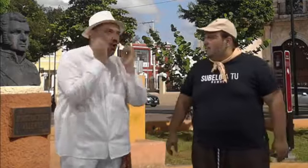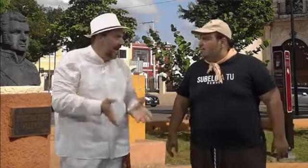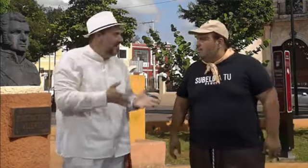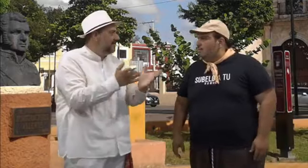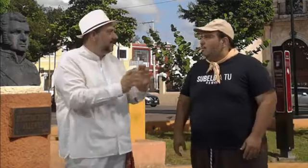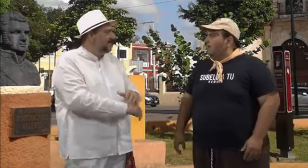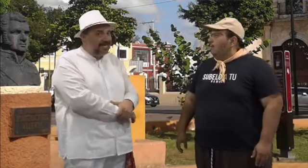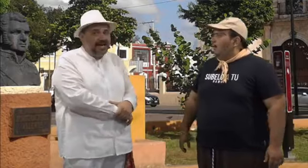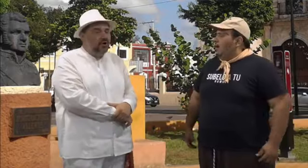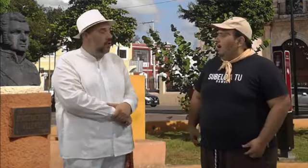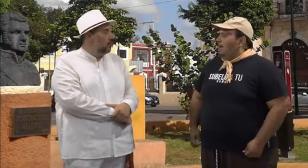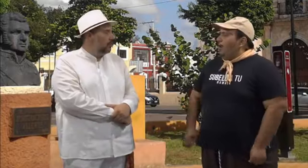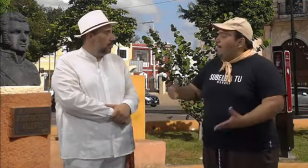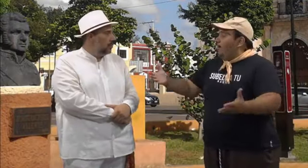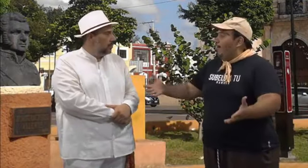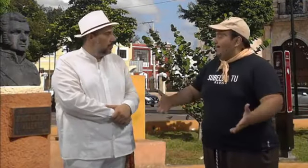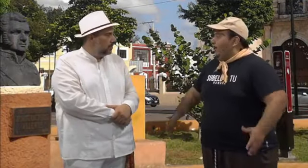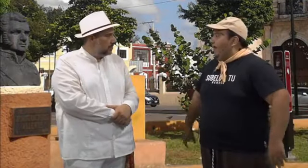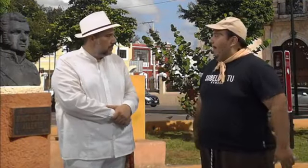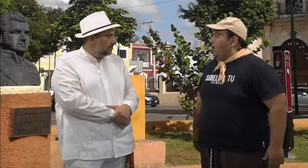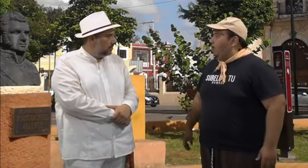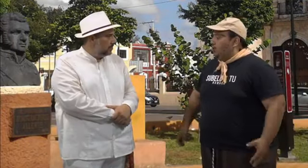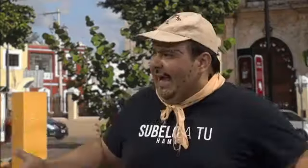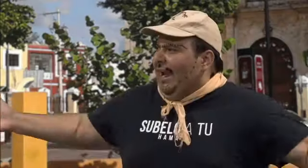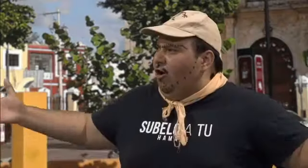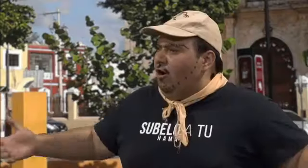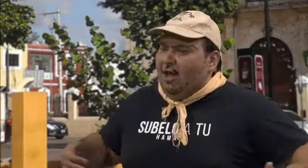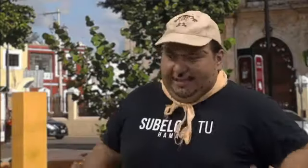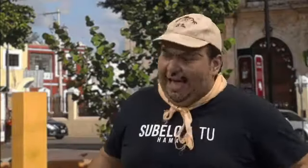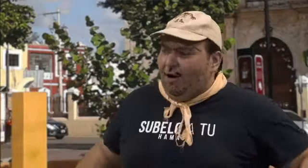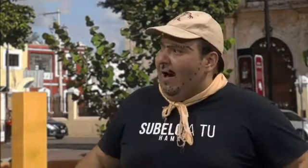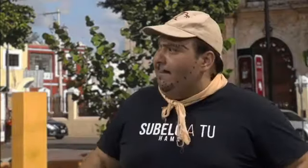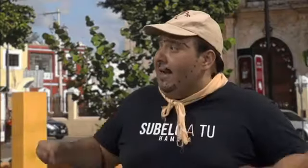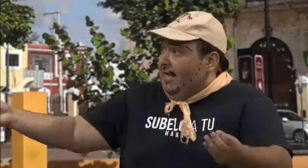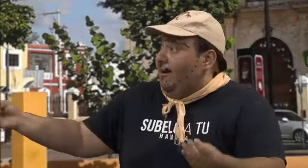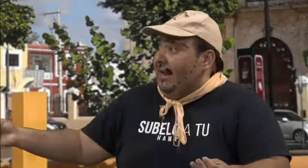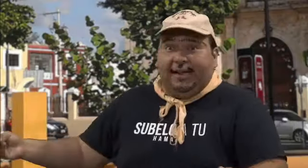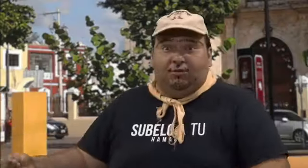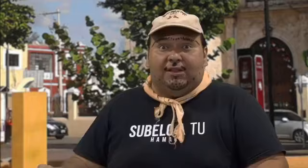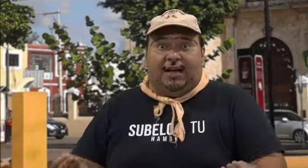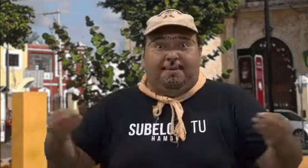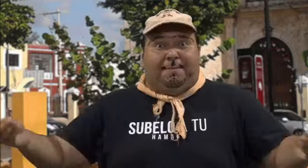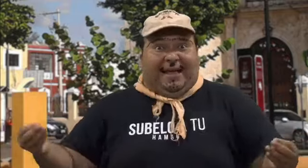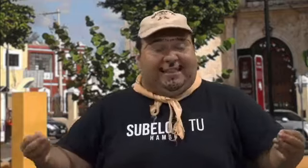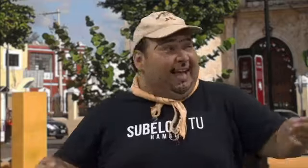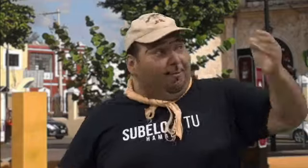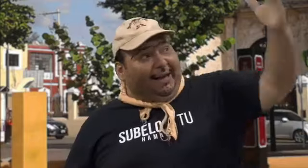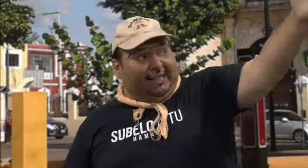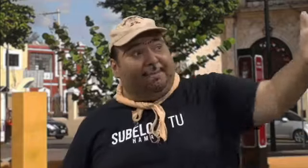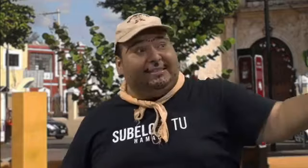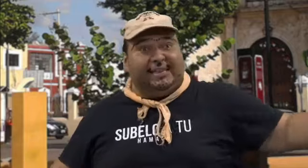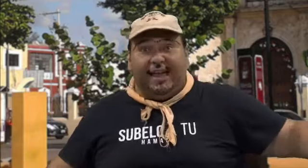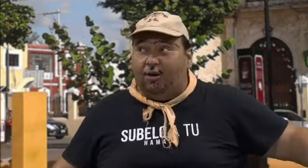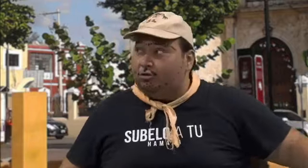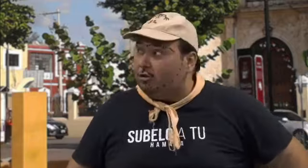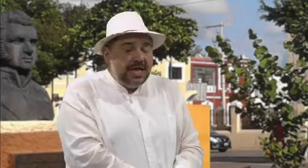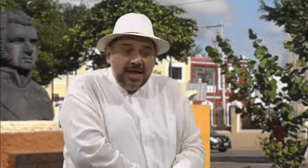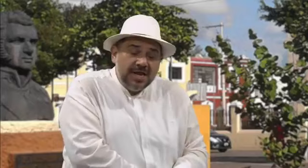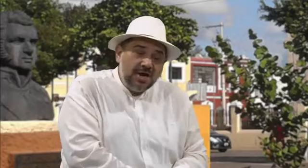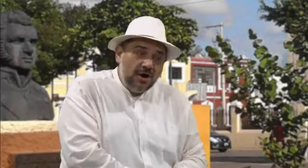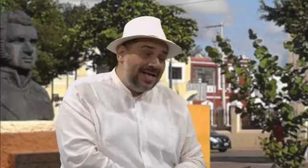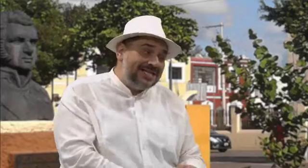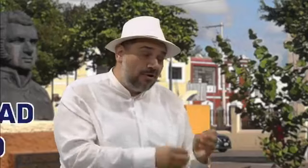¡Tantos corajes hace ese viejo! ¿Pero cómo no voy a hacer coraje noche? ¡Calor! ¡Tengo hambre! Y ahora resulta que mi paradero va a quedar más